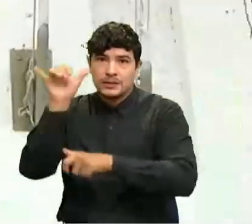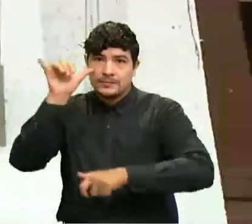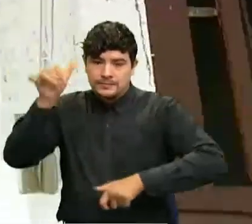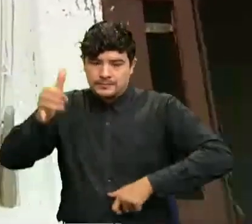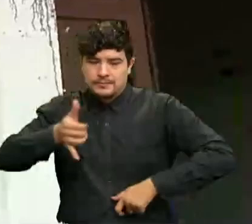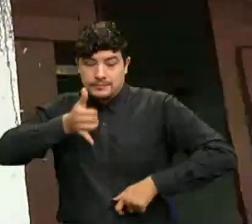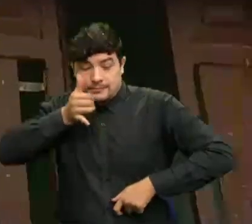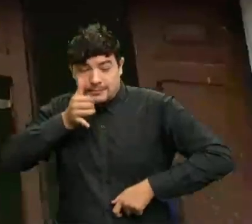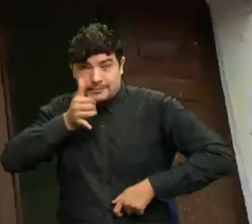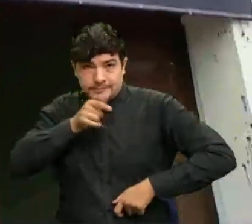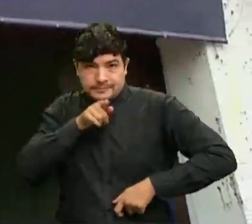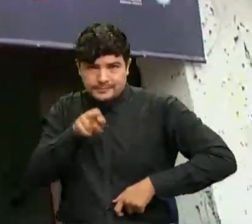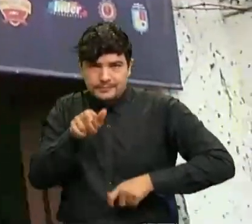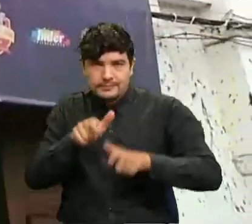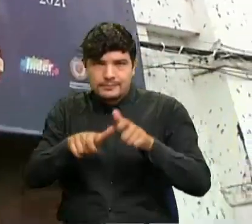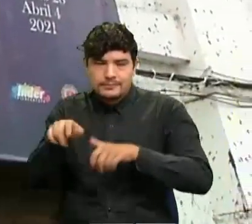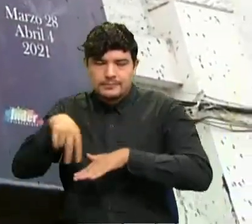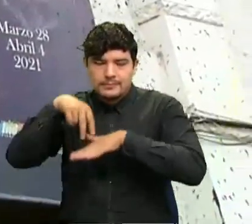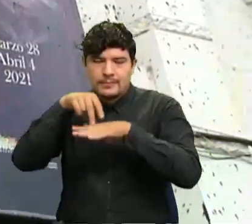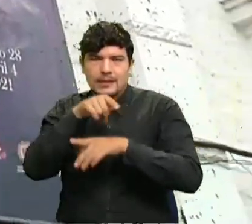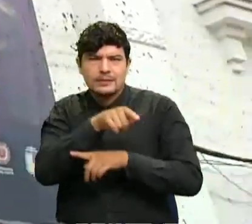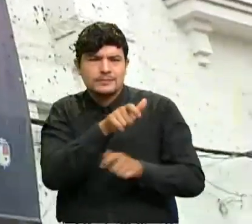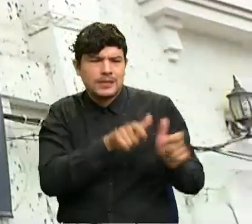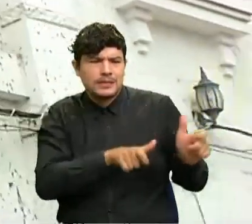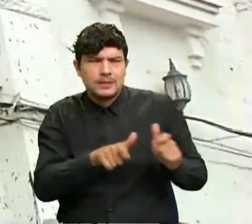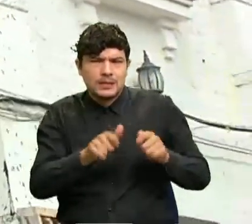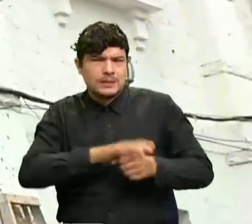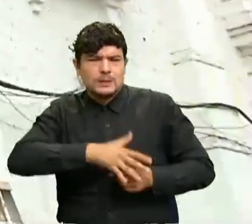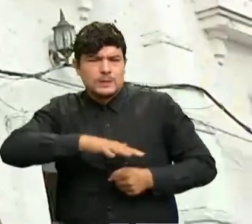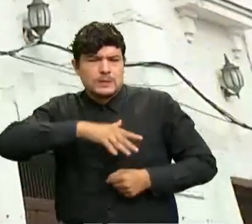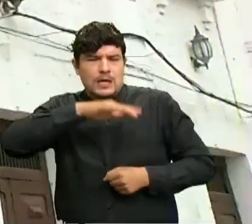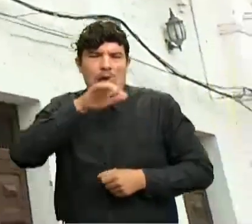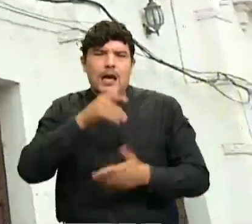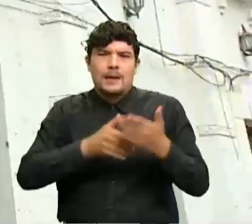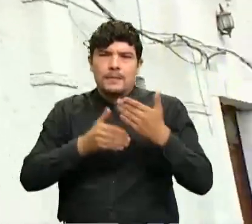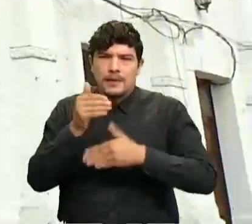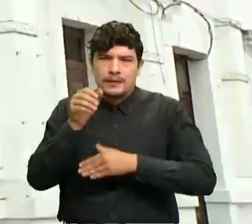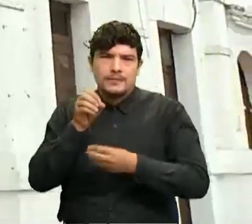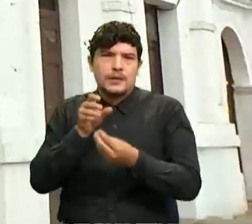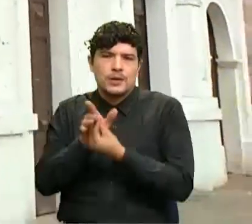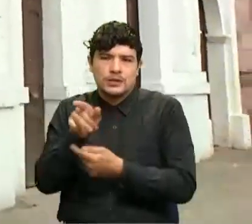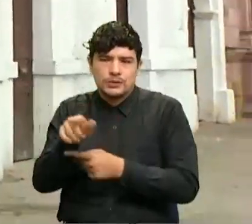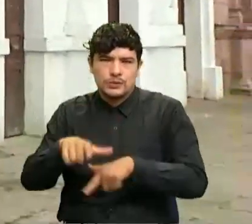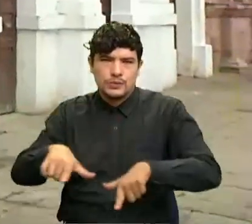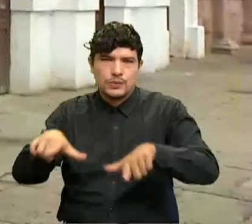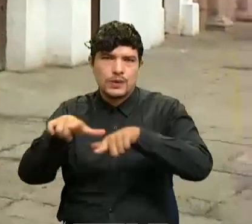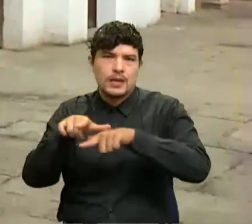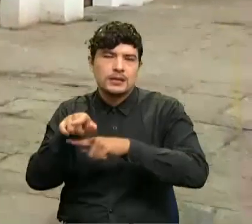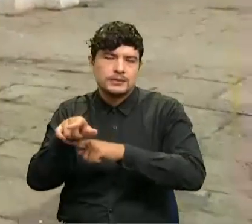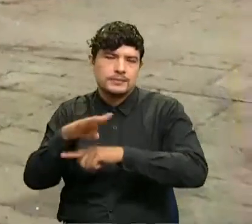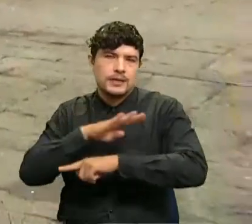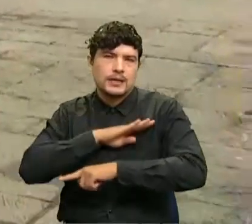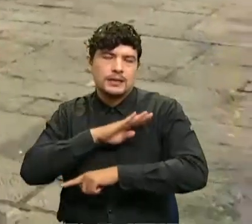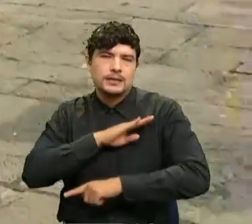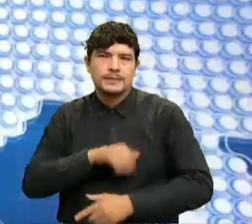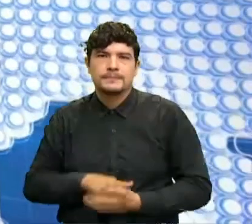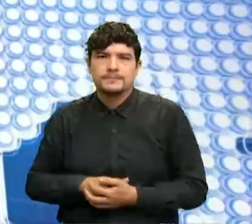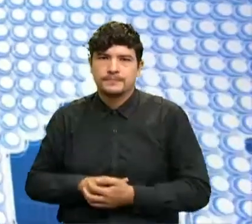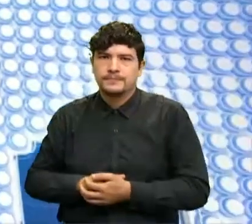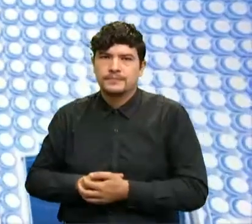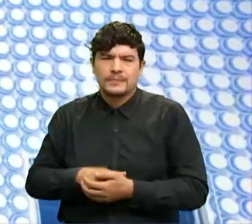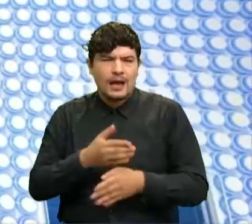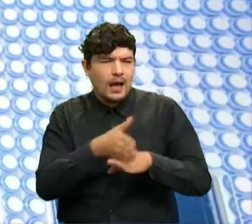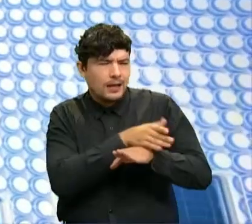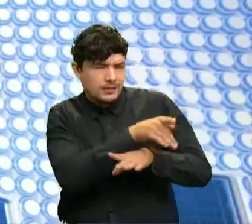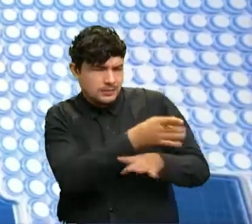ellos y a reírse, y entonces ahí fue cuando ellos le dieron más rabia y comenzaron a atacar la alcaldía. Bueno, en ese momento usted también me contó que llegó la policía, ¿qué fue